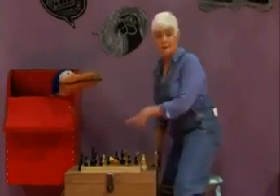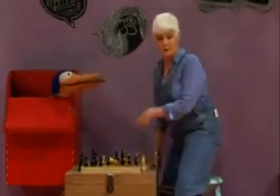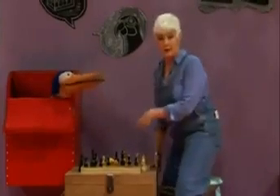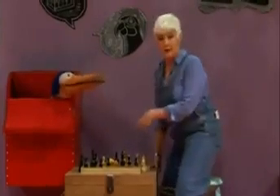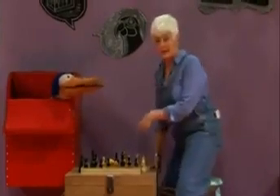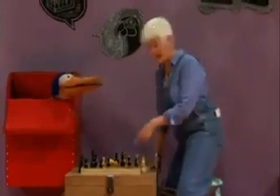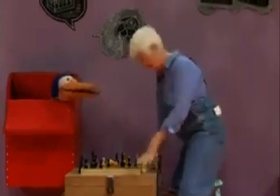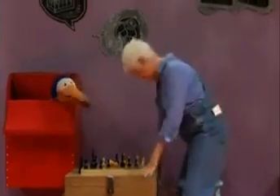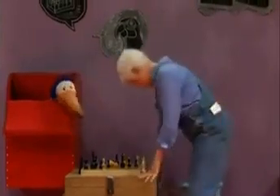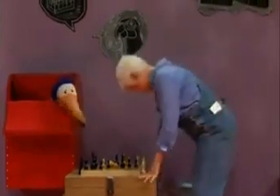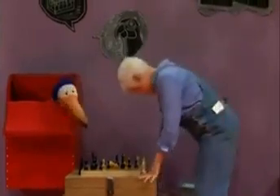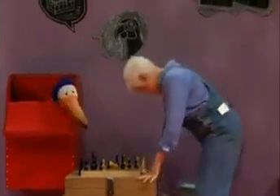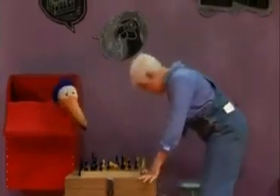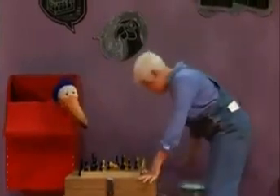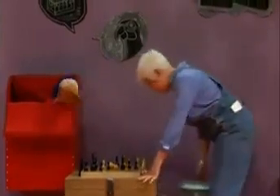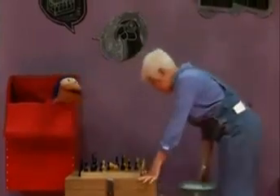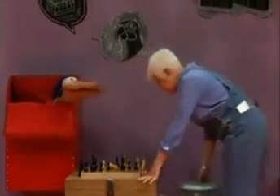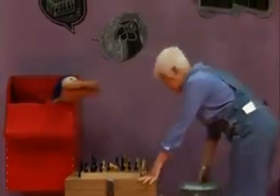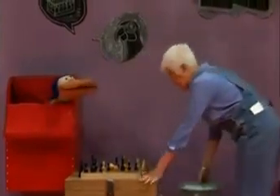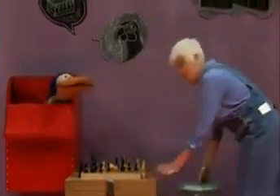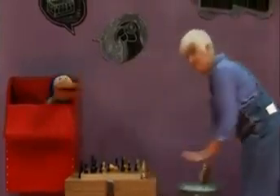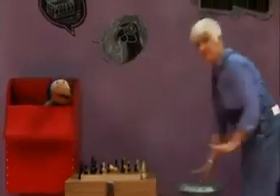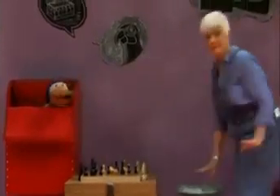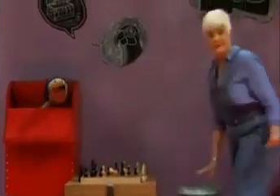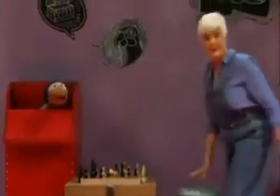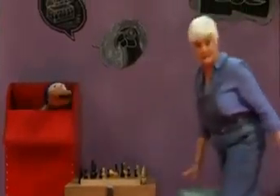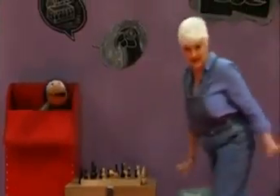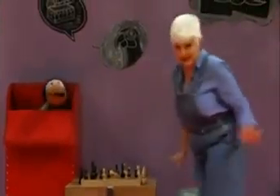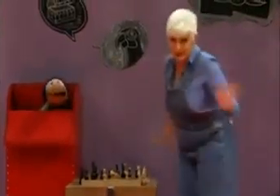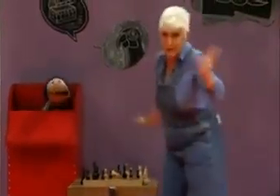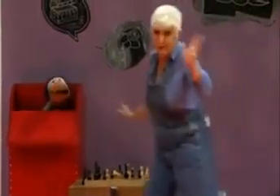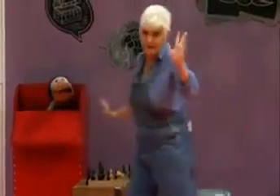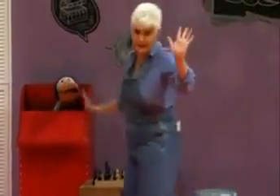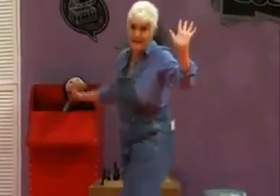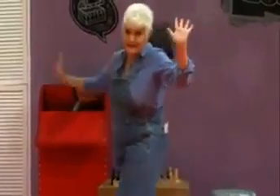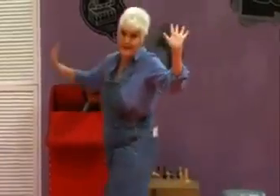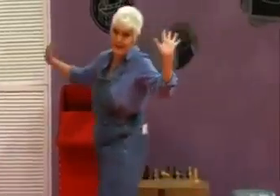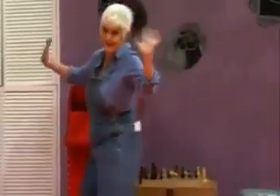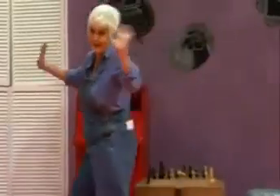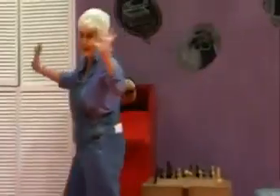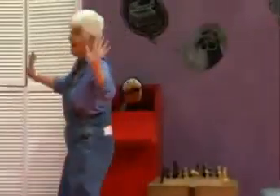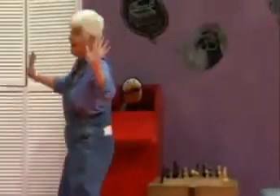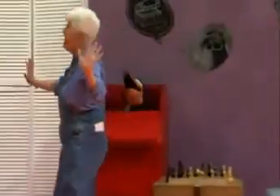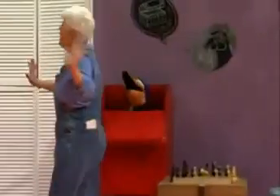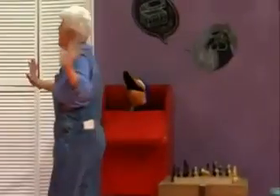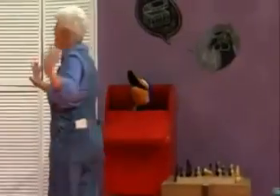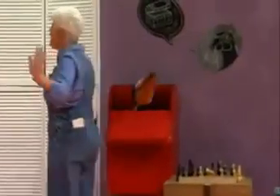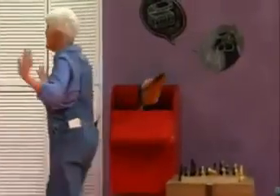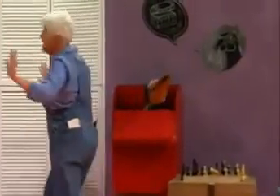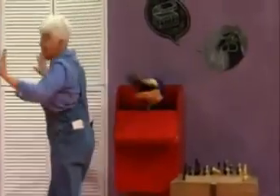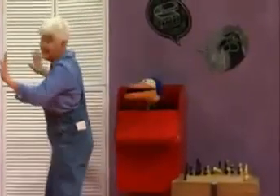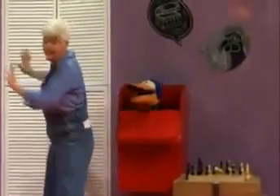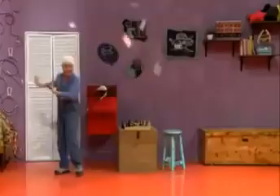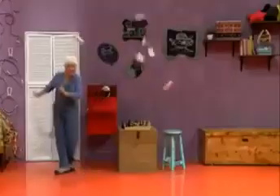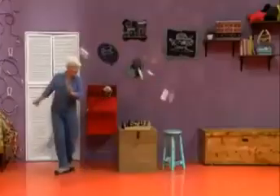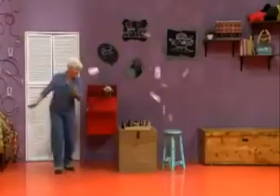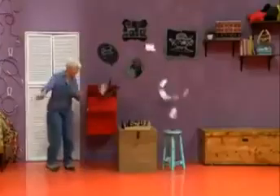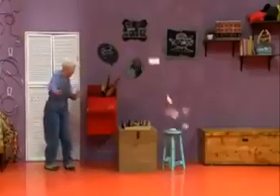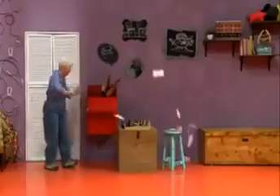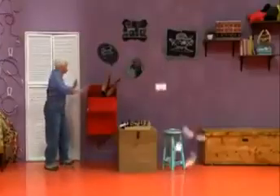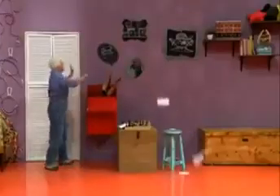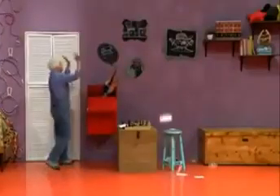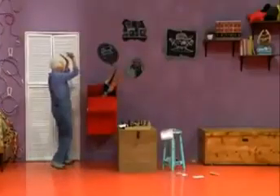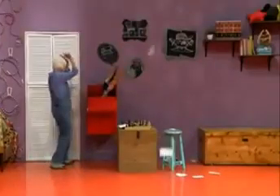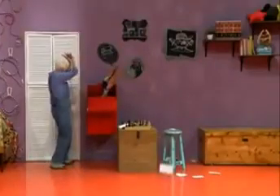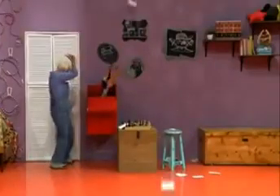Bueno, estábamos aquí en un partidito que siempre gano yo, tristemente, ¿verdad? ¡Ay! ¡Las cartas!